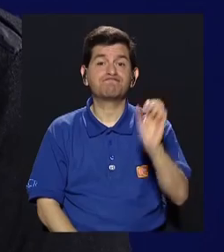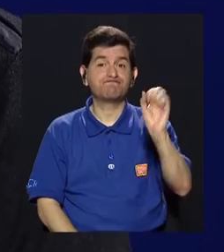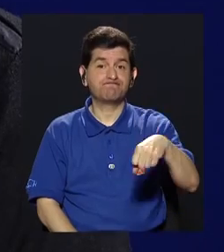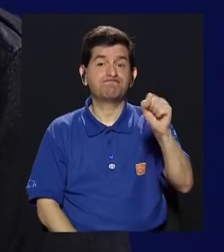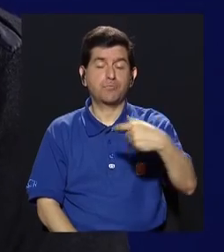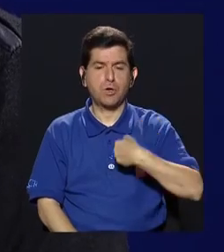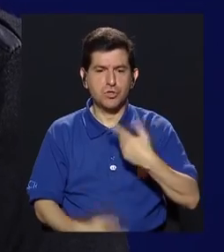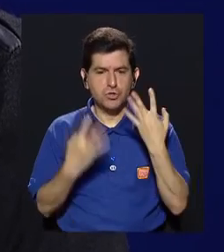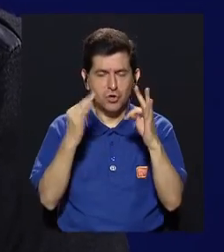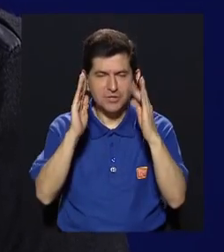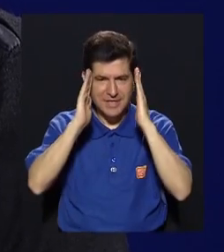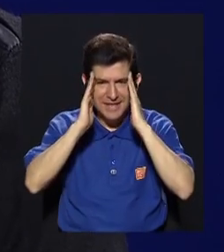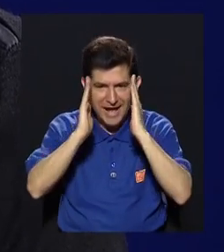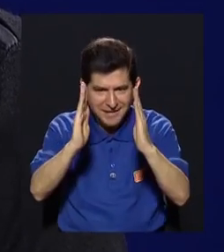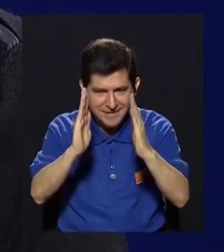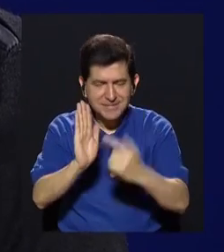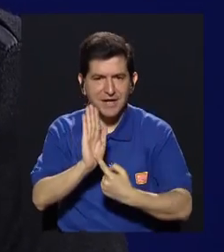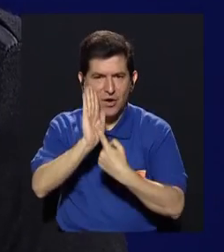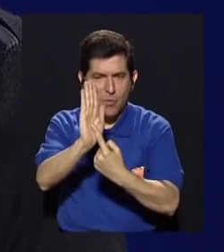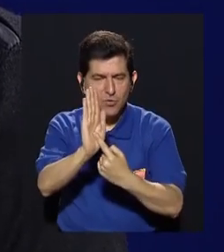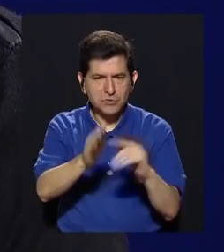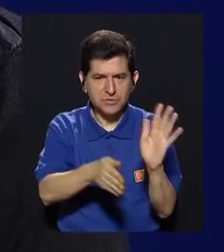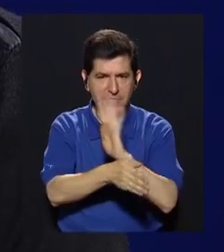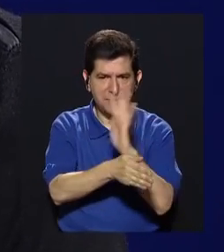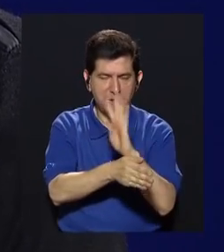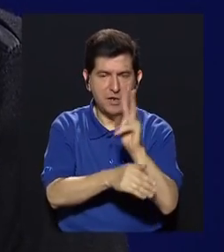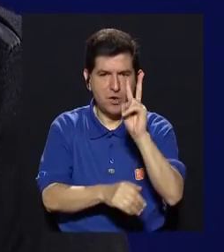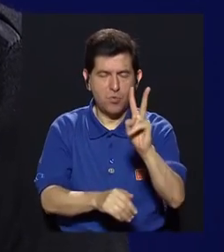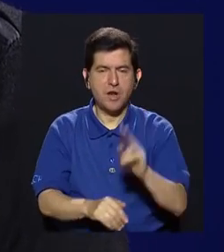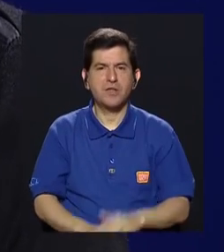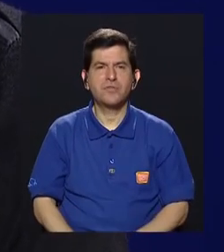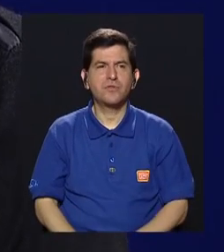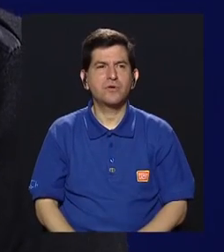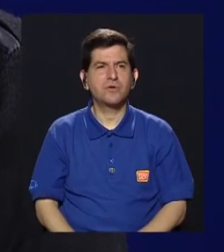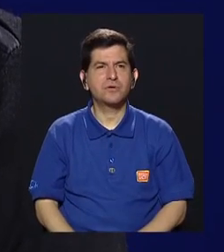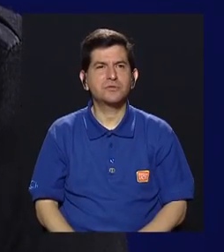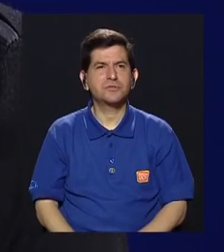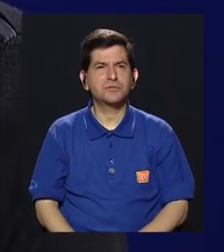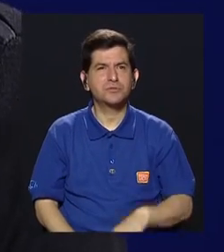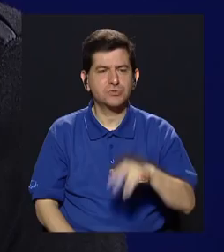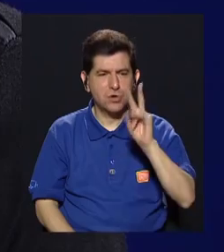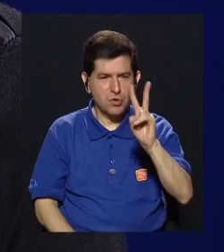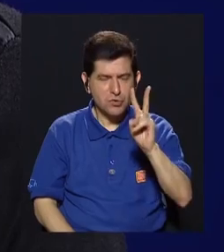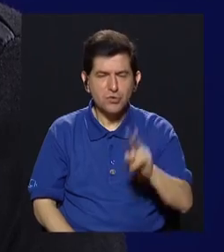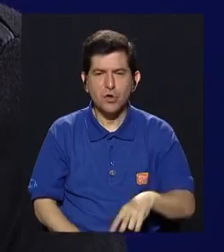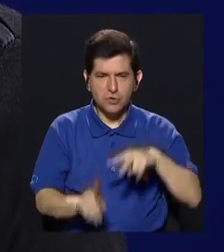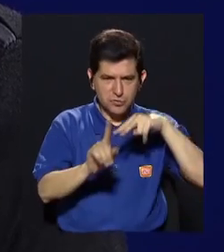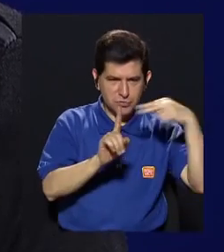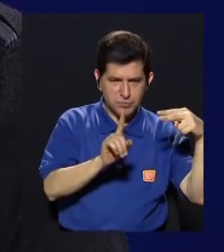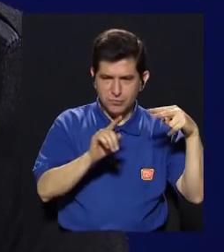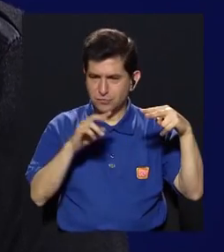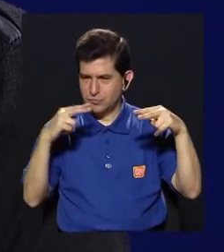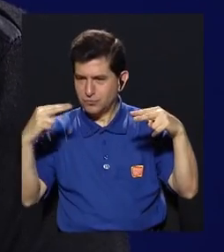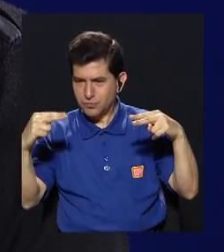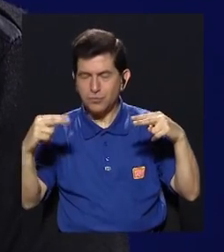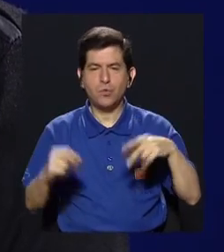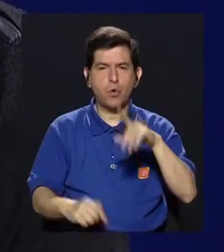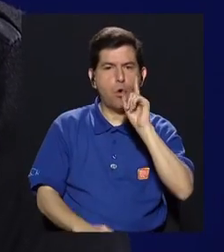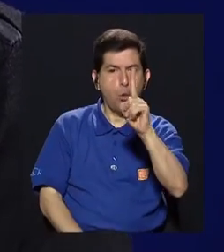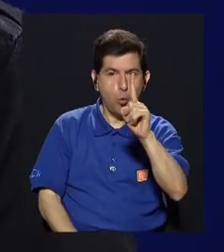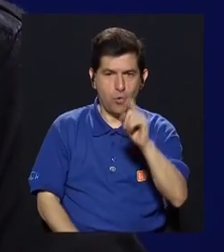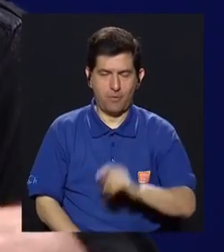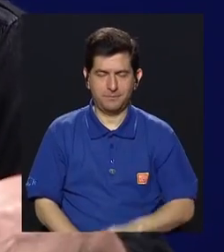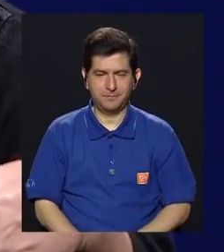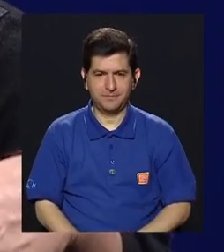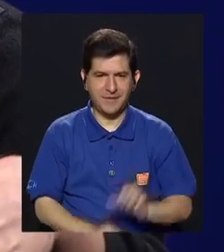yo yo quise atacar o yo quise presentar la película desde dos desde dos grandes de los grandes ángulos ronald uno es